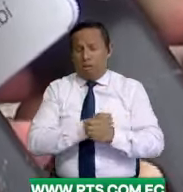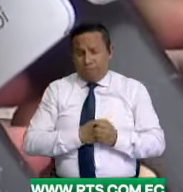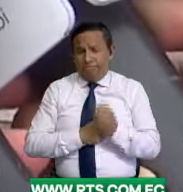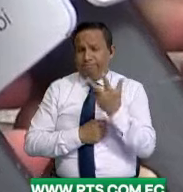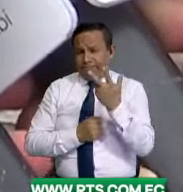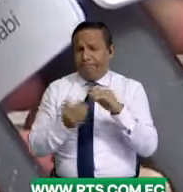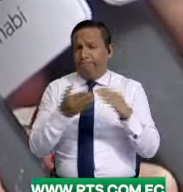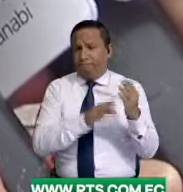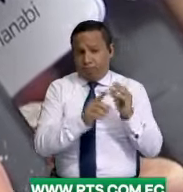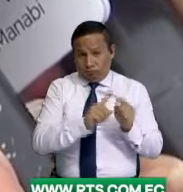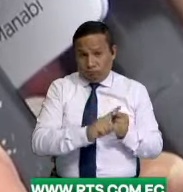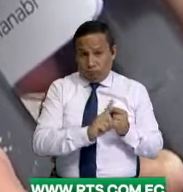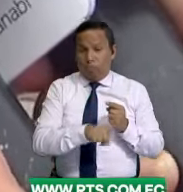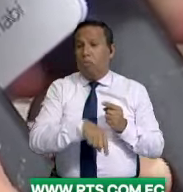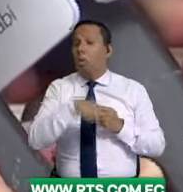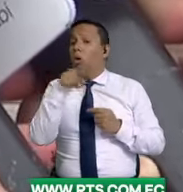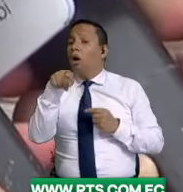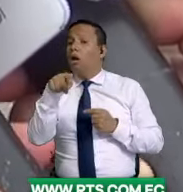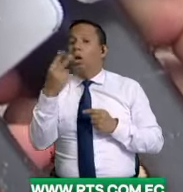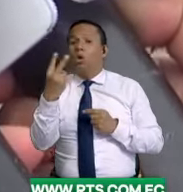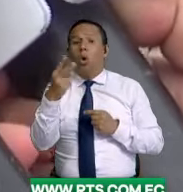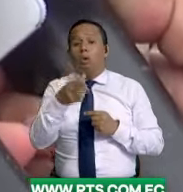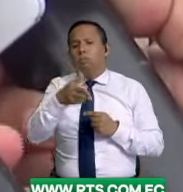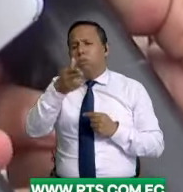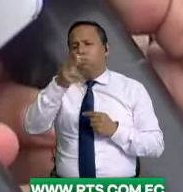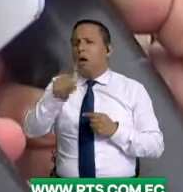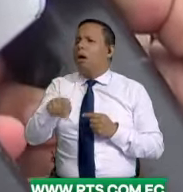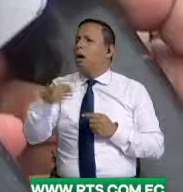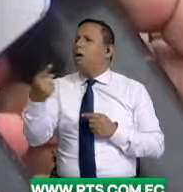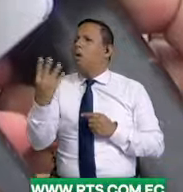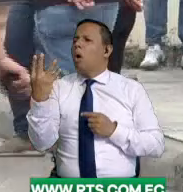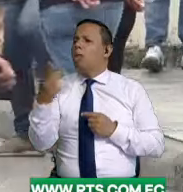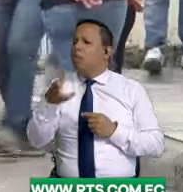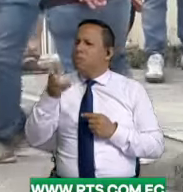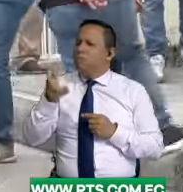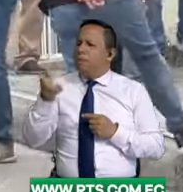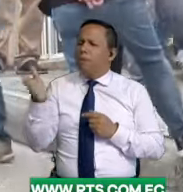ese. Y allá arribita también mataron a dos el otro día, a la derecha mataron como a cuatro.